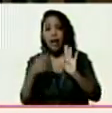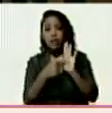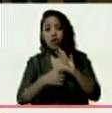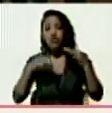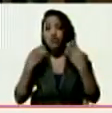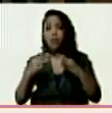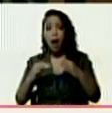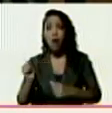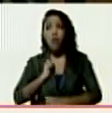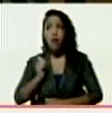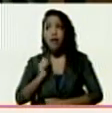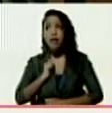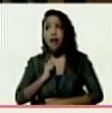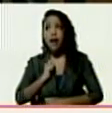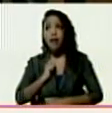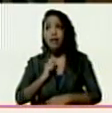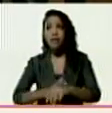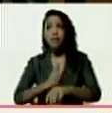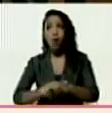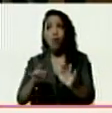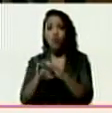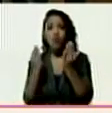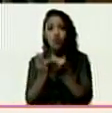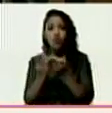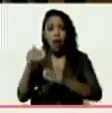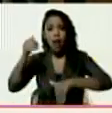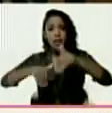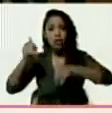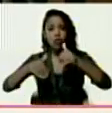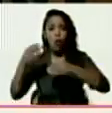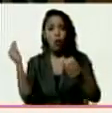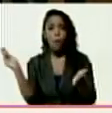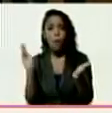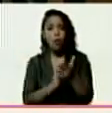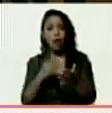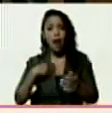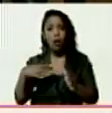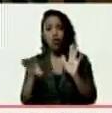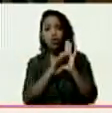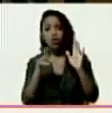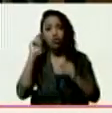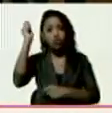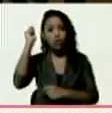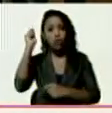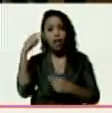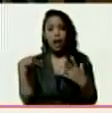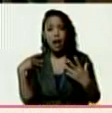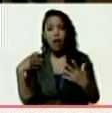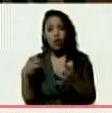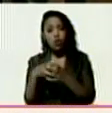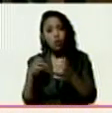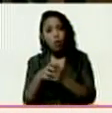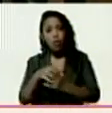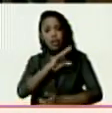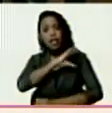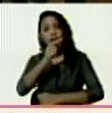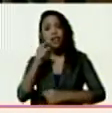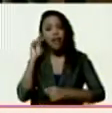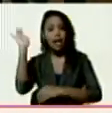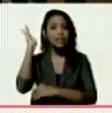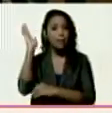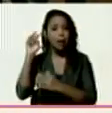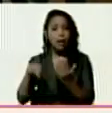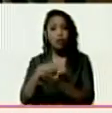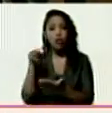cualquier parte del mundo, que es la elección, como lo establece la Constitución, de la Junta Directiva de la Asamblea